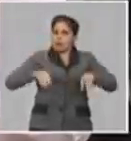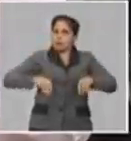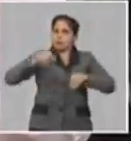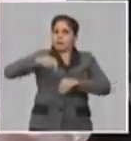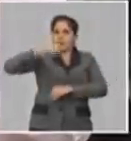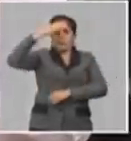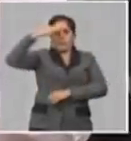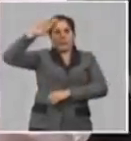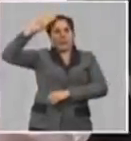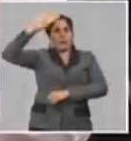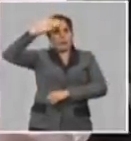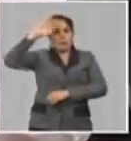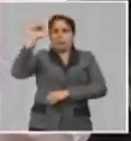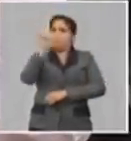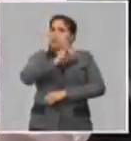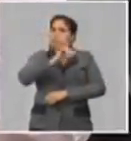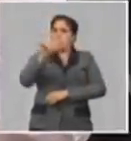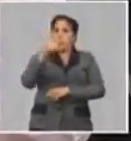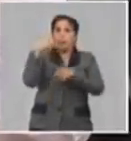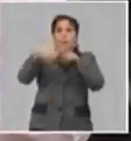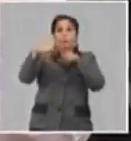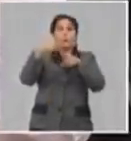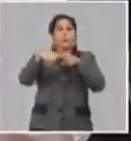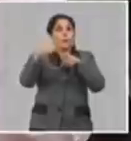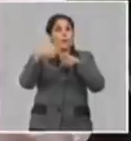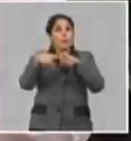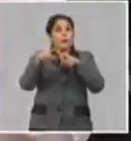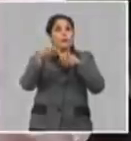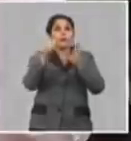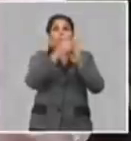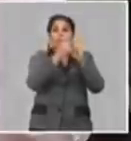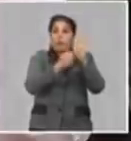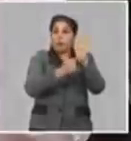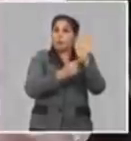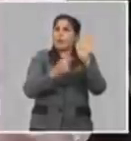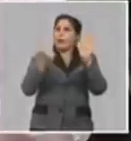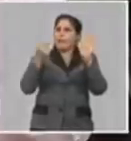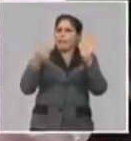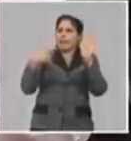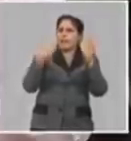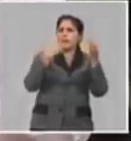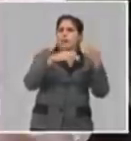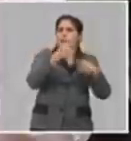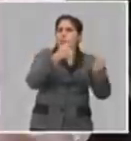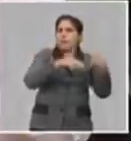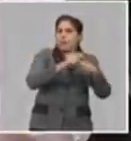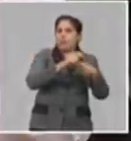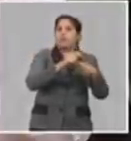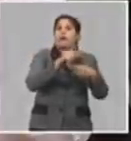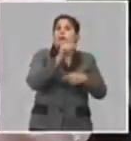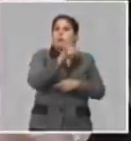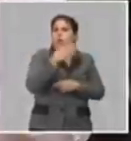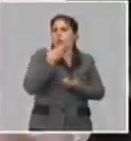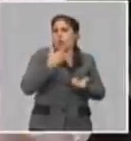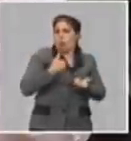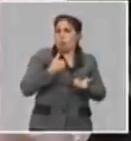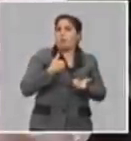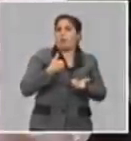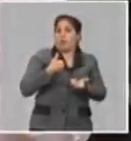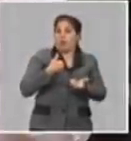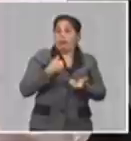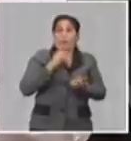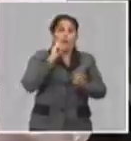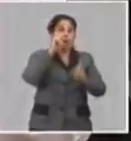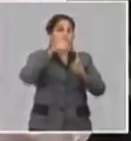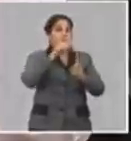Cuba. Para los productos seleccionados se revisaron los precios de venta, principalmente los minoristas de la región, con el